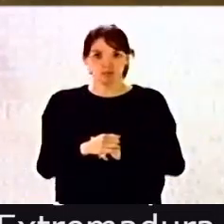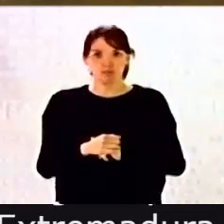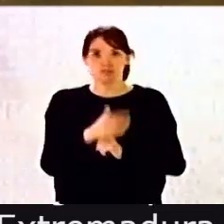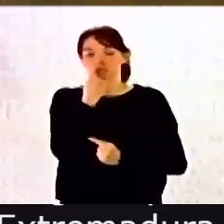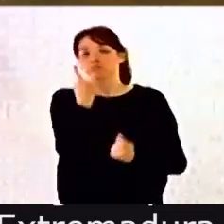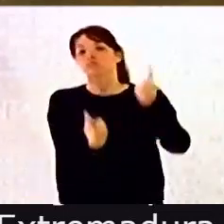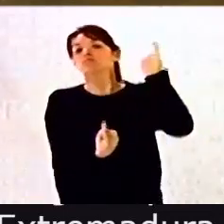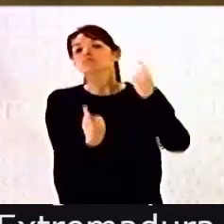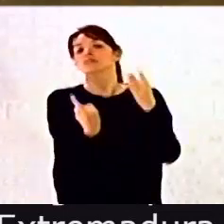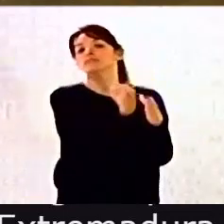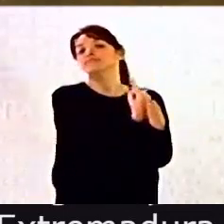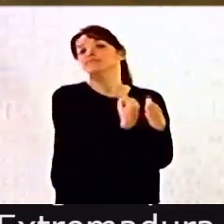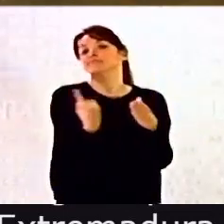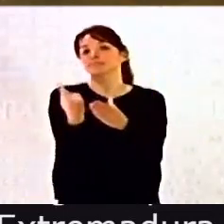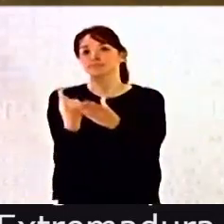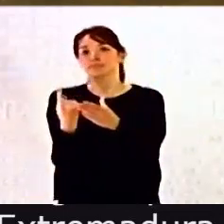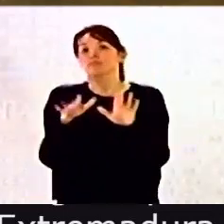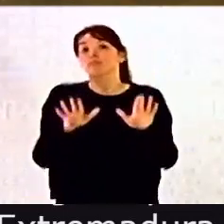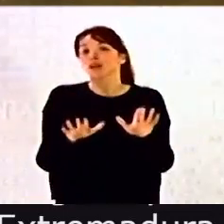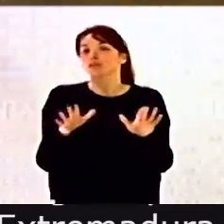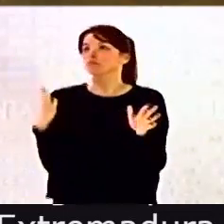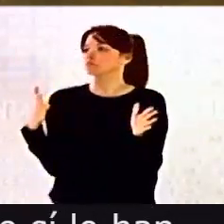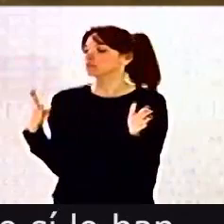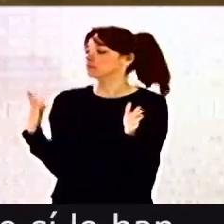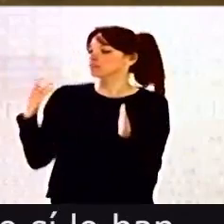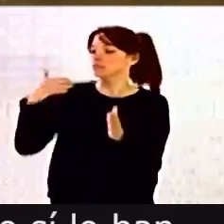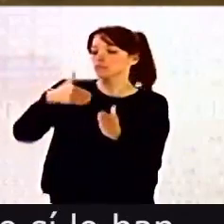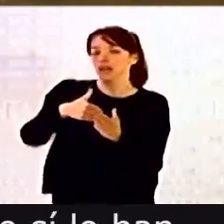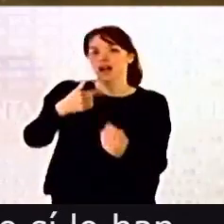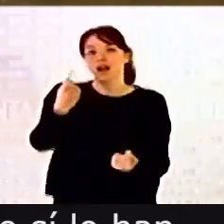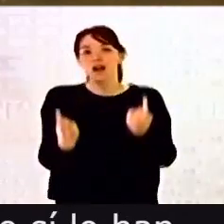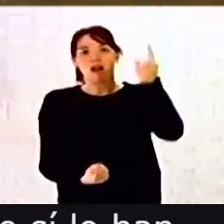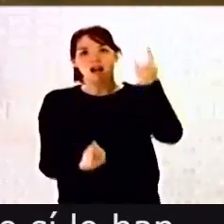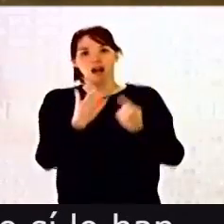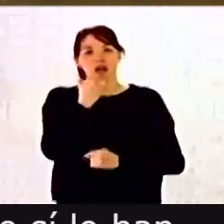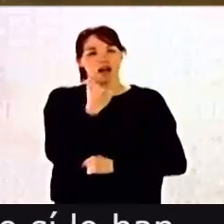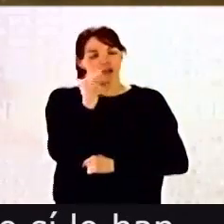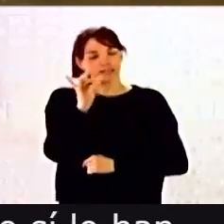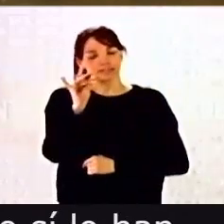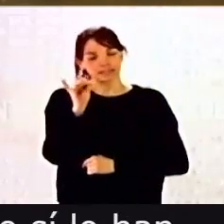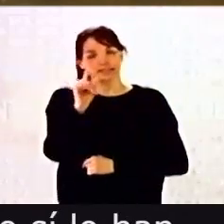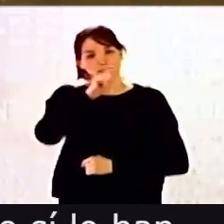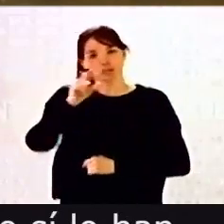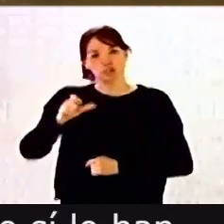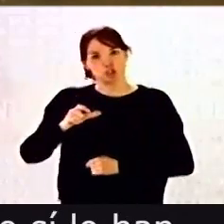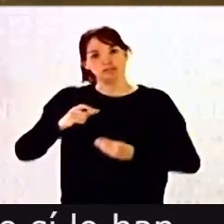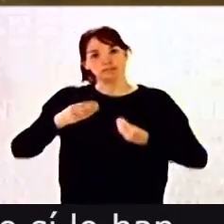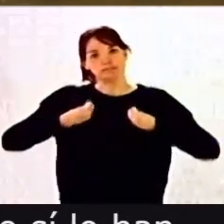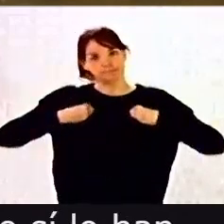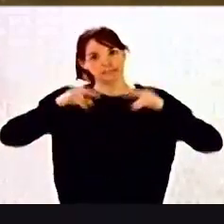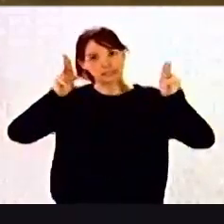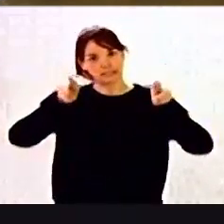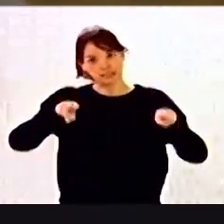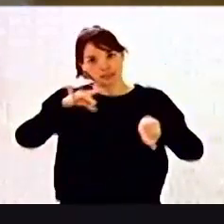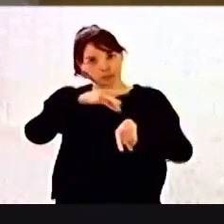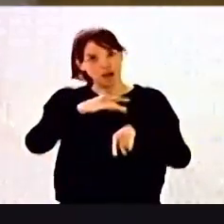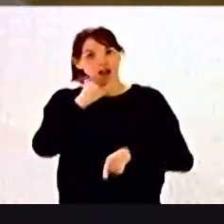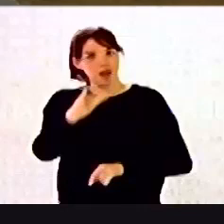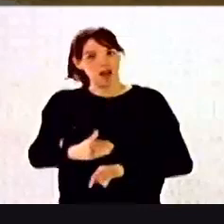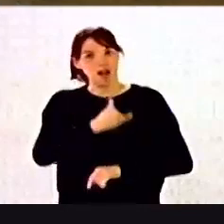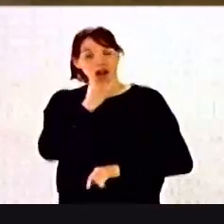aislados, pero sí lo han tenido a lo largo de todo este tiempo algún caso positivo. En total, en el momento actual,